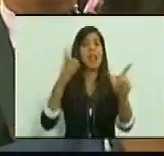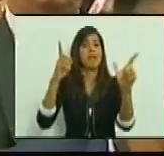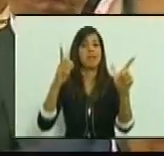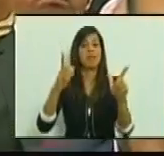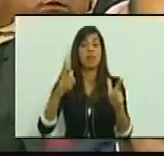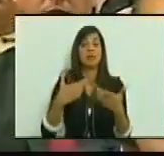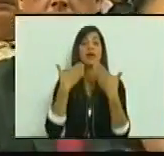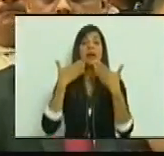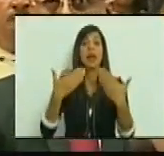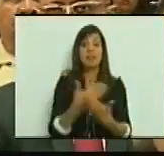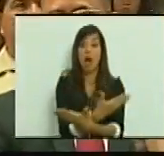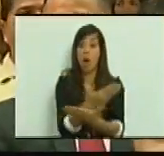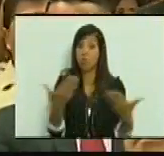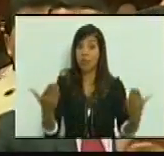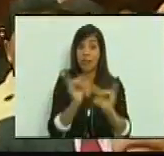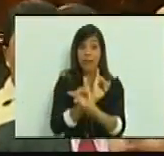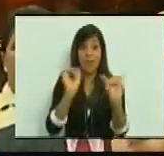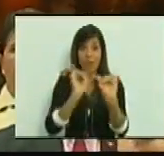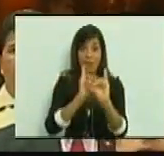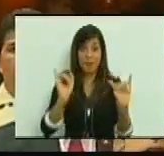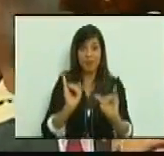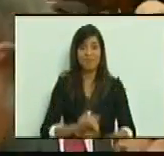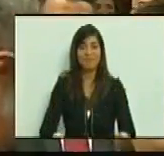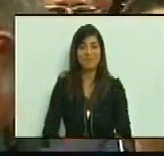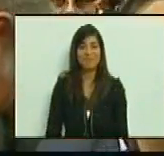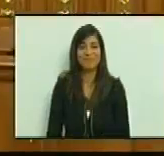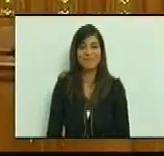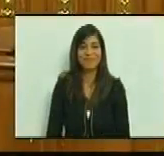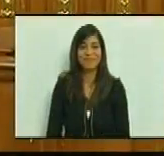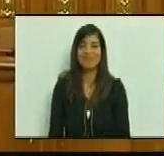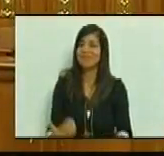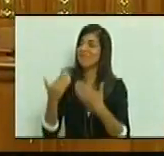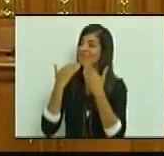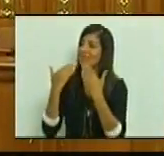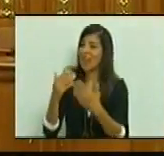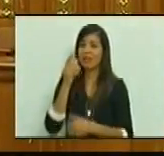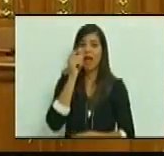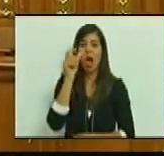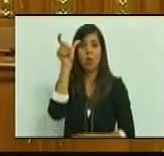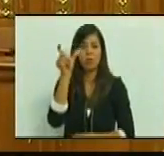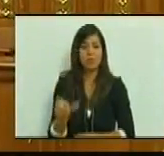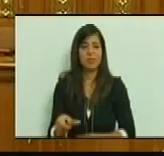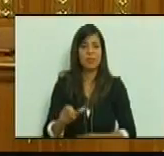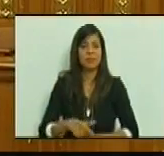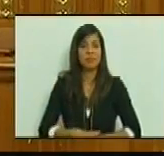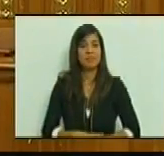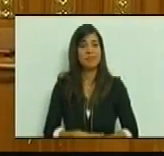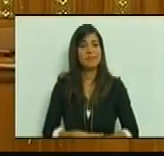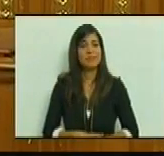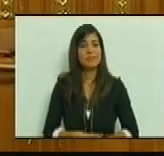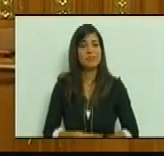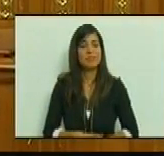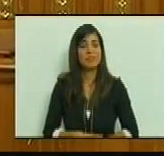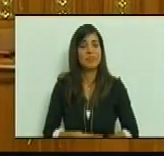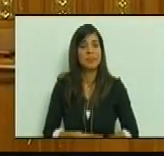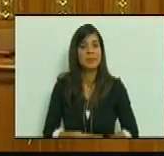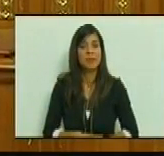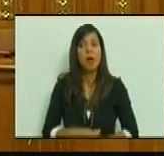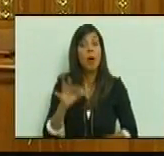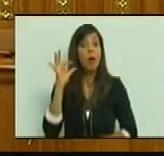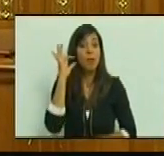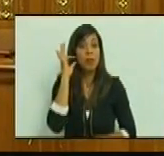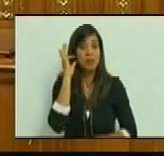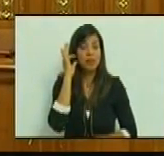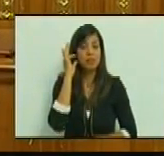presidenta, muchas gracias. Muchas gracias al constituyente Piñate. Yo voy a dar la palabra a la constituyente